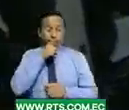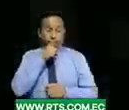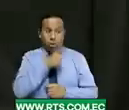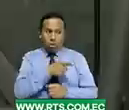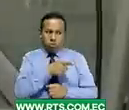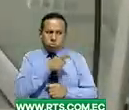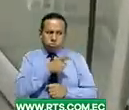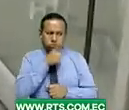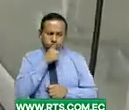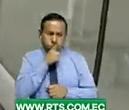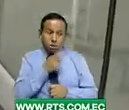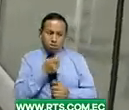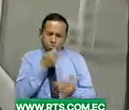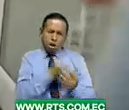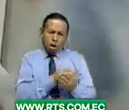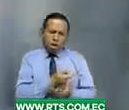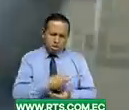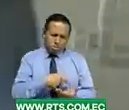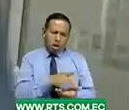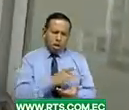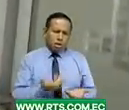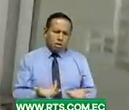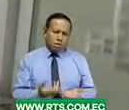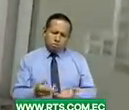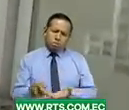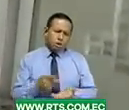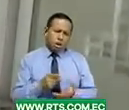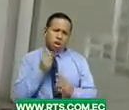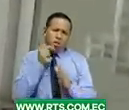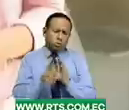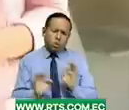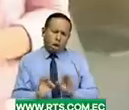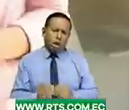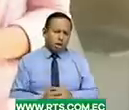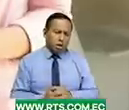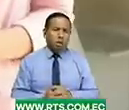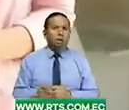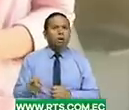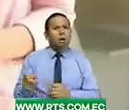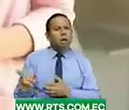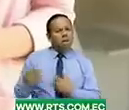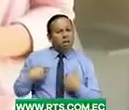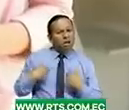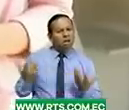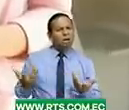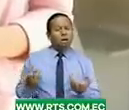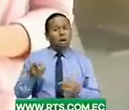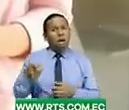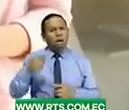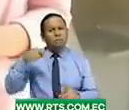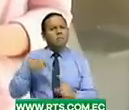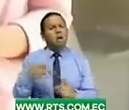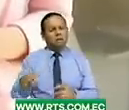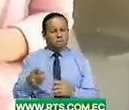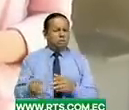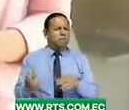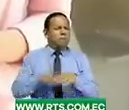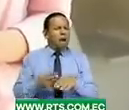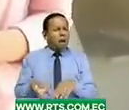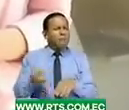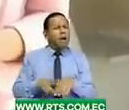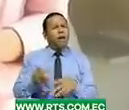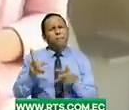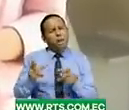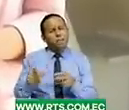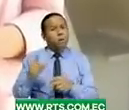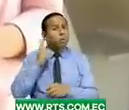nada, yo te doy plata para que no pongas la denuncia. Pero él se dedica específicamente a eso, ya es reincidente, porque